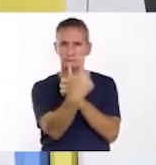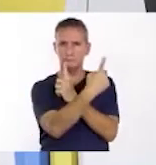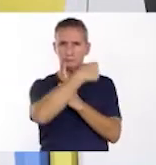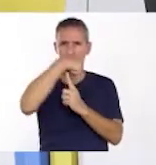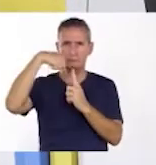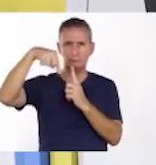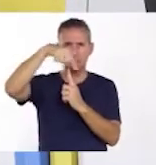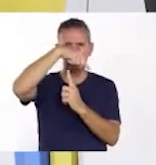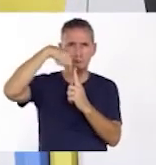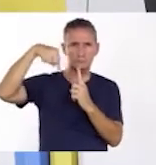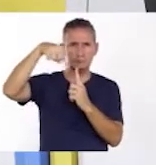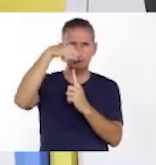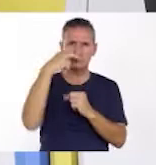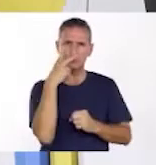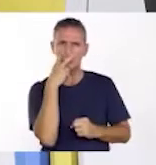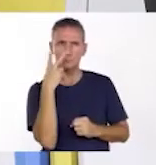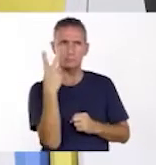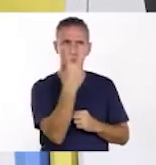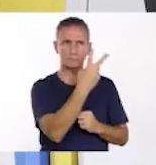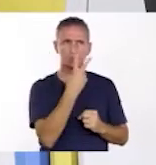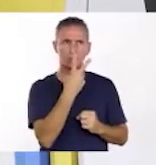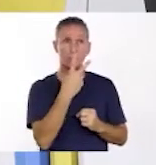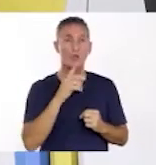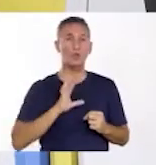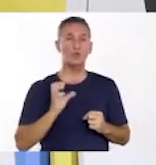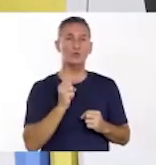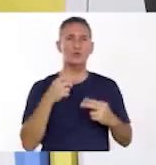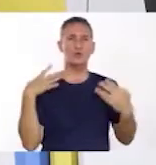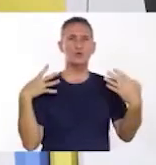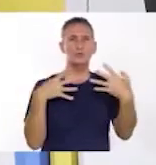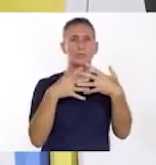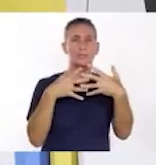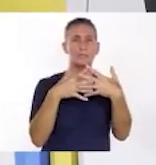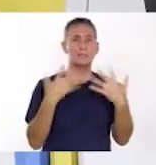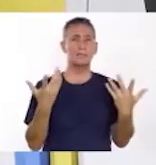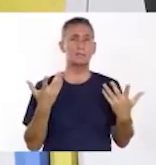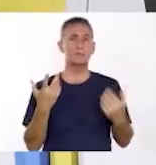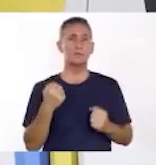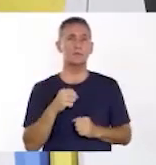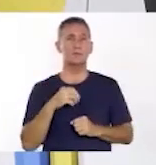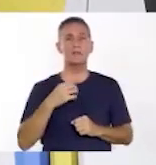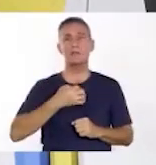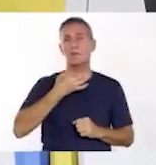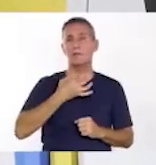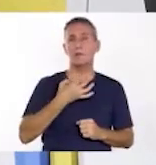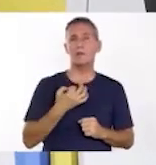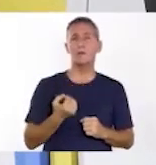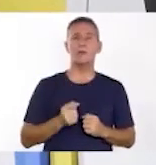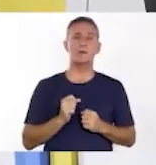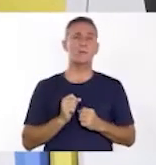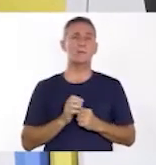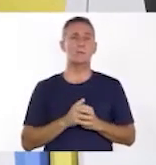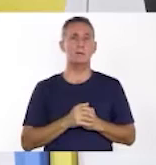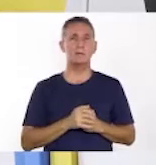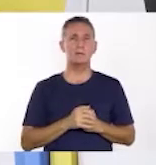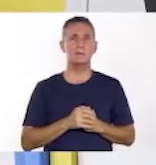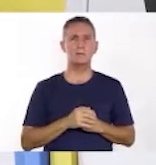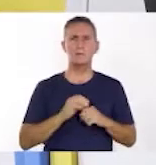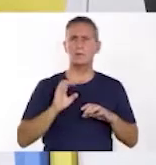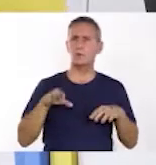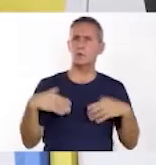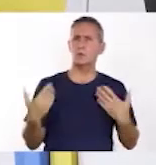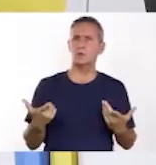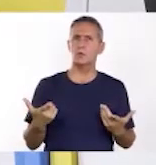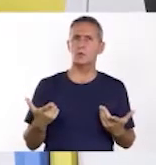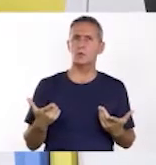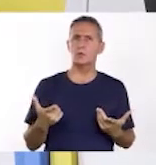Y todos ustedes ven que está, ¿no?, relacionado con lo que estábamos diciendo en un primer momento. Ahora, ¿cuál